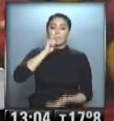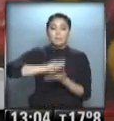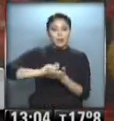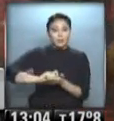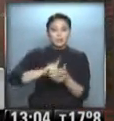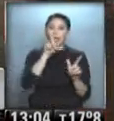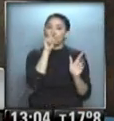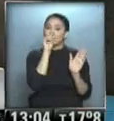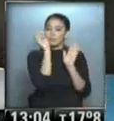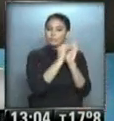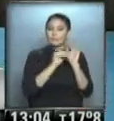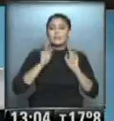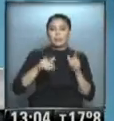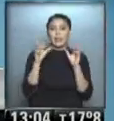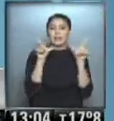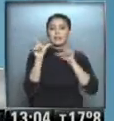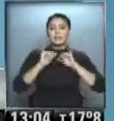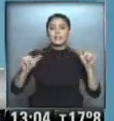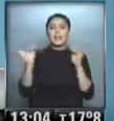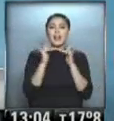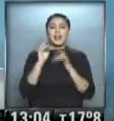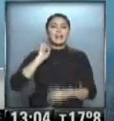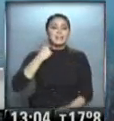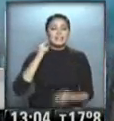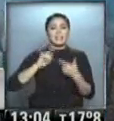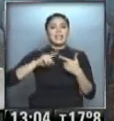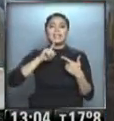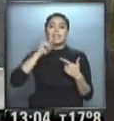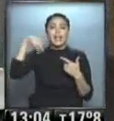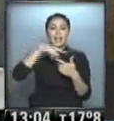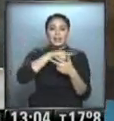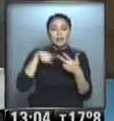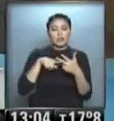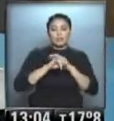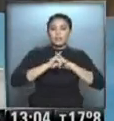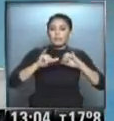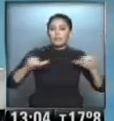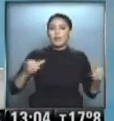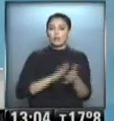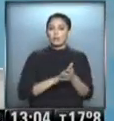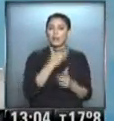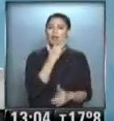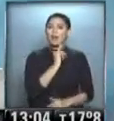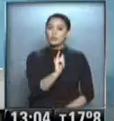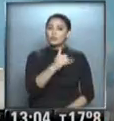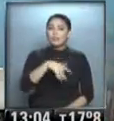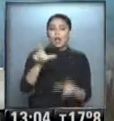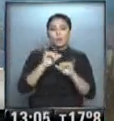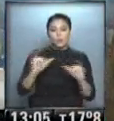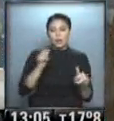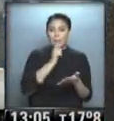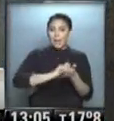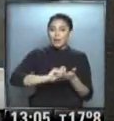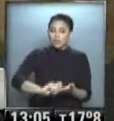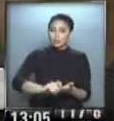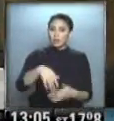través de Twitter como Canal 13 y TN estuvieron haciendo adelantos de un anuncio que iban a hacer de un programa periodístico